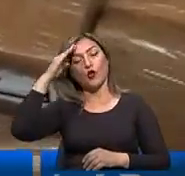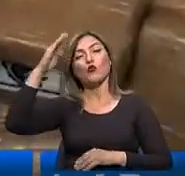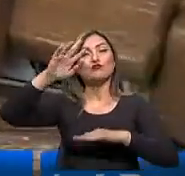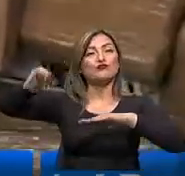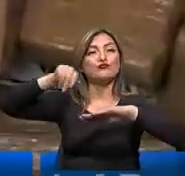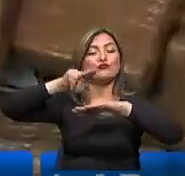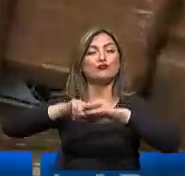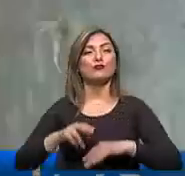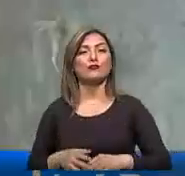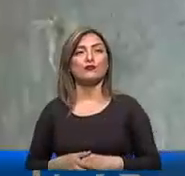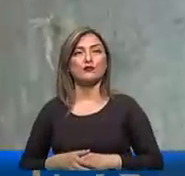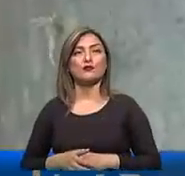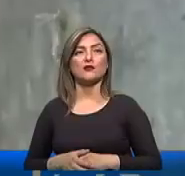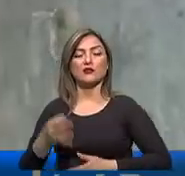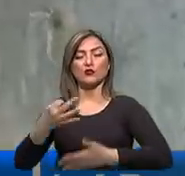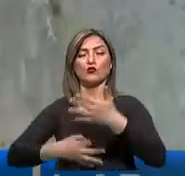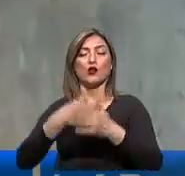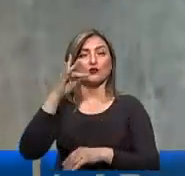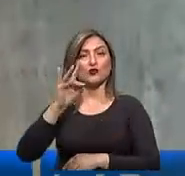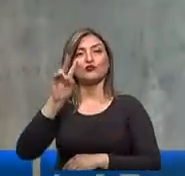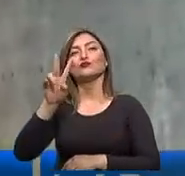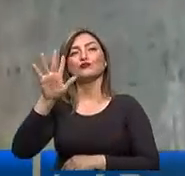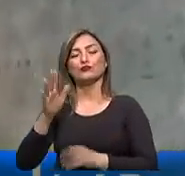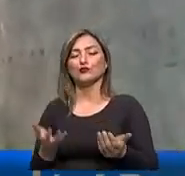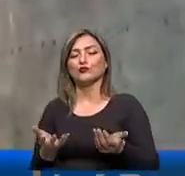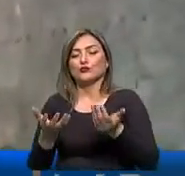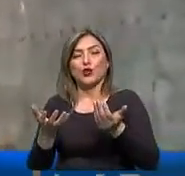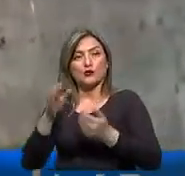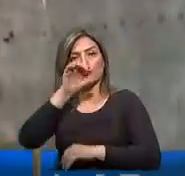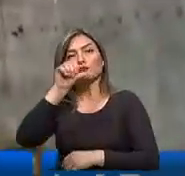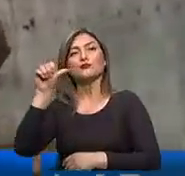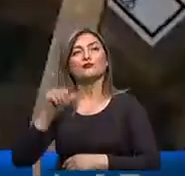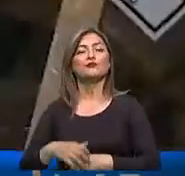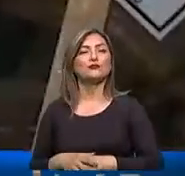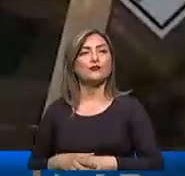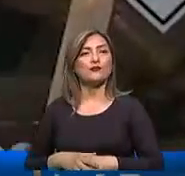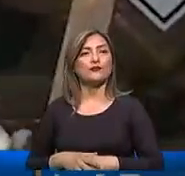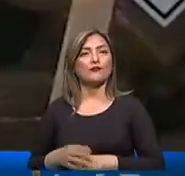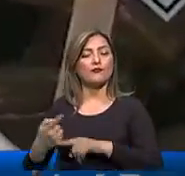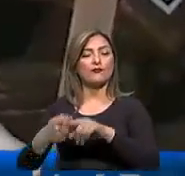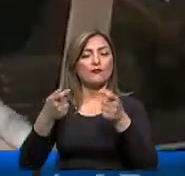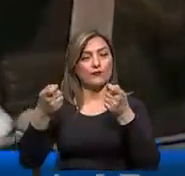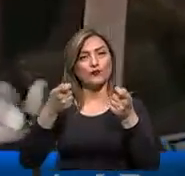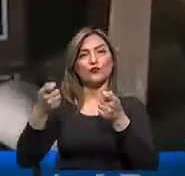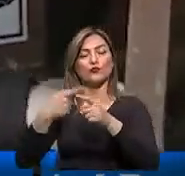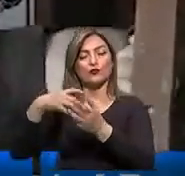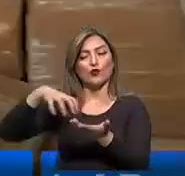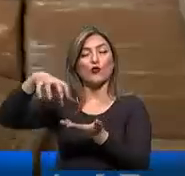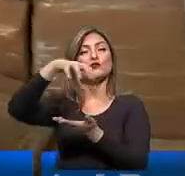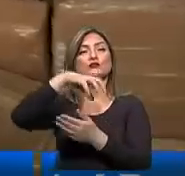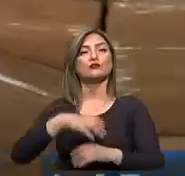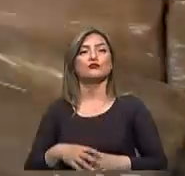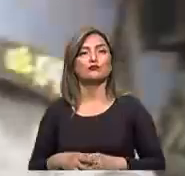Nacional, hasta la fecha se han incautado 825 kilos de estupefacientes en varios operativos en varias provincias del